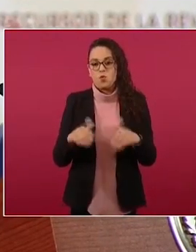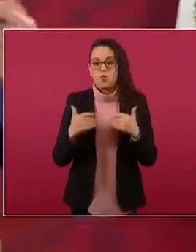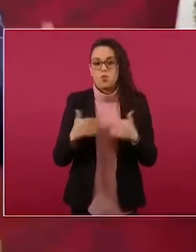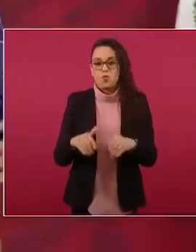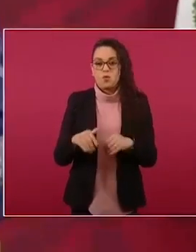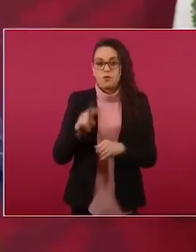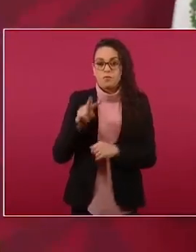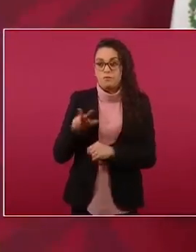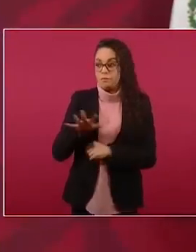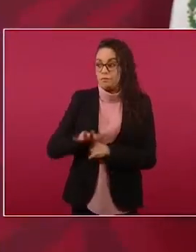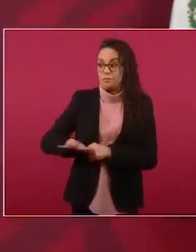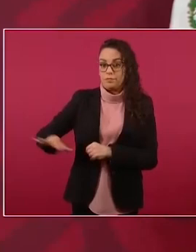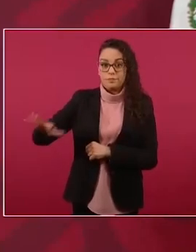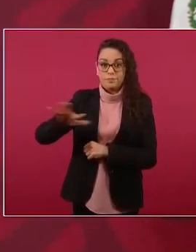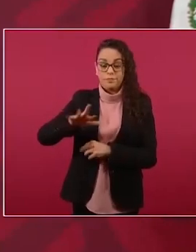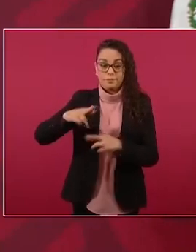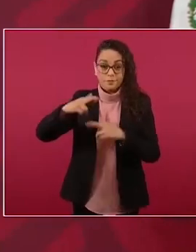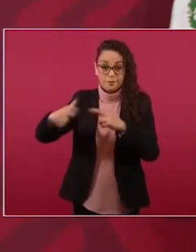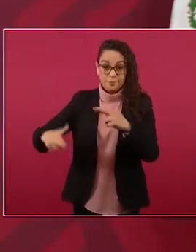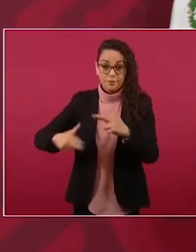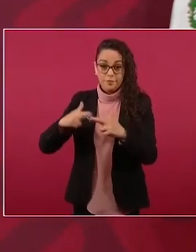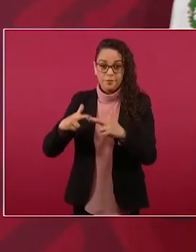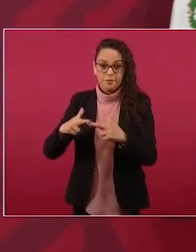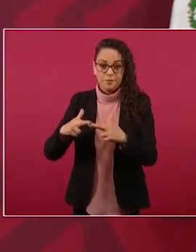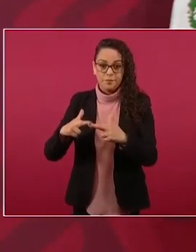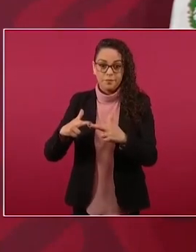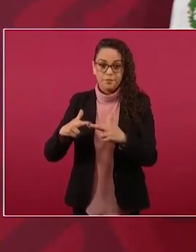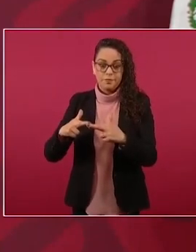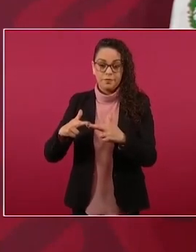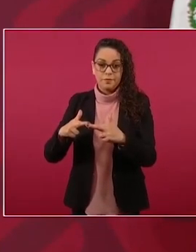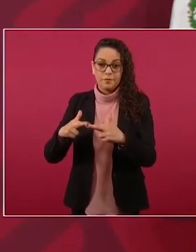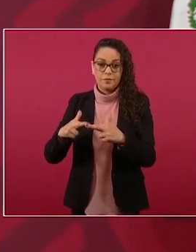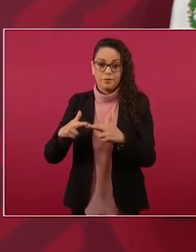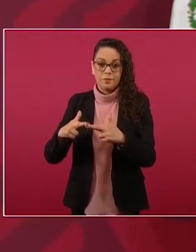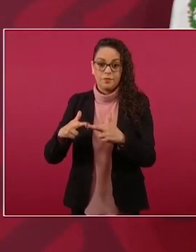para toda esta región que ha quedado